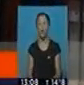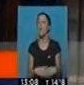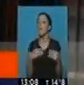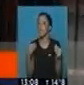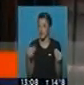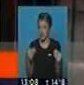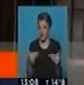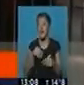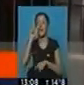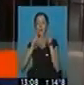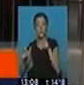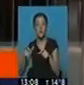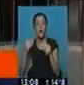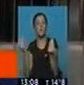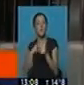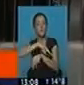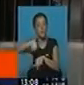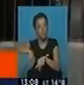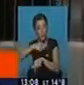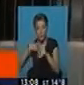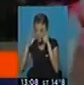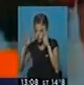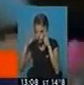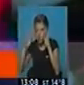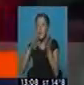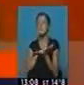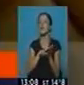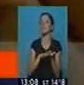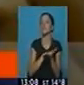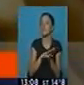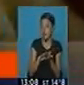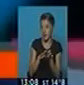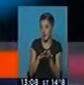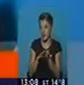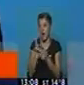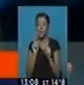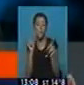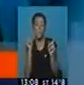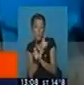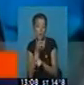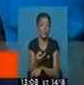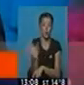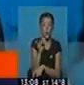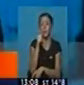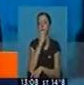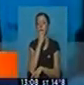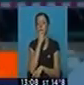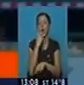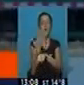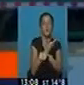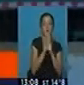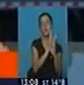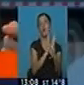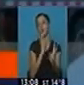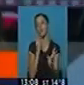demasiado tiempo del día ocupándose de resolver, lo que llaman los venezolanos eso, matar un tigrito, resolver los problemas cotidianos, hacer 5 horas de cola para conseguir un